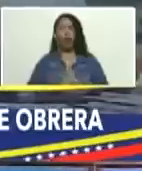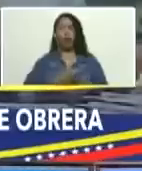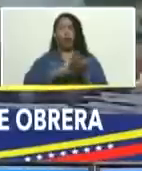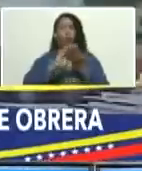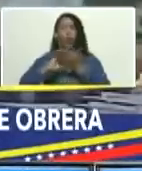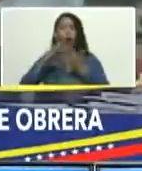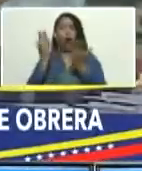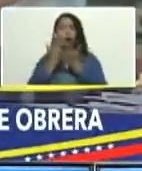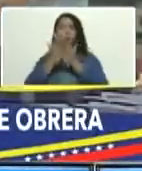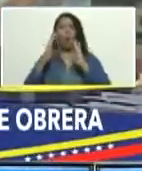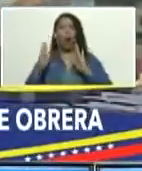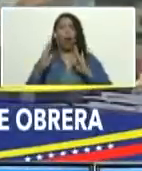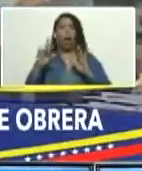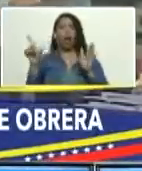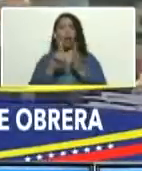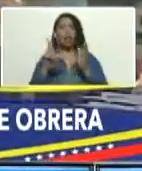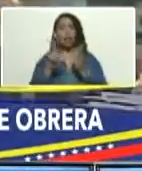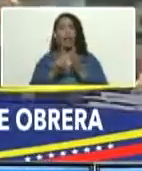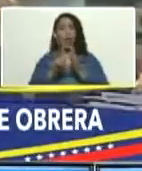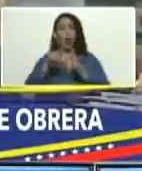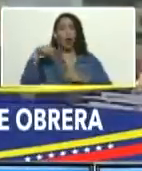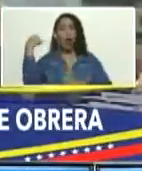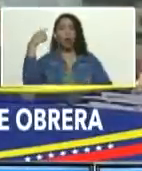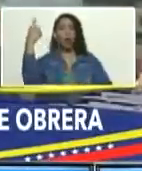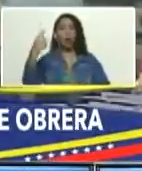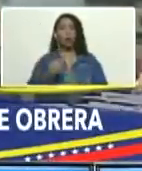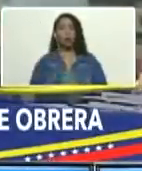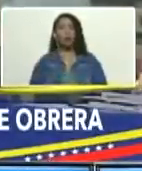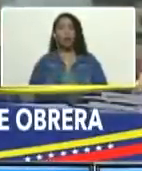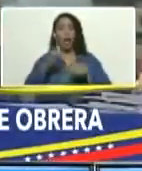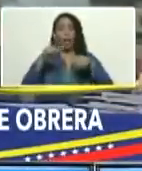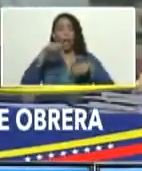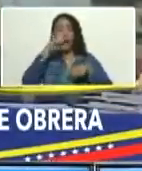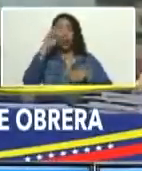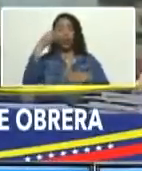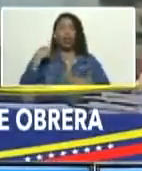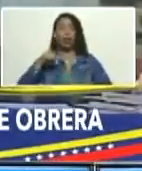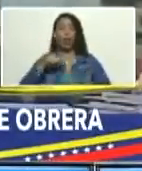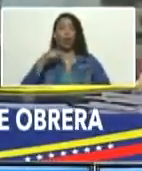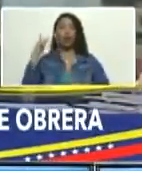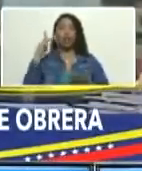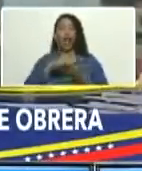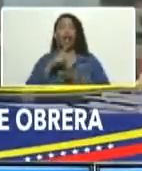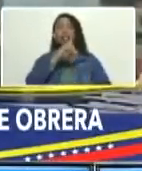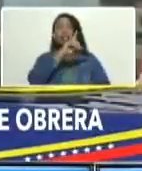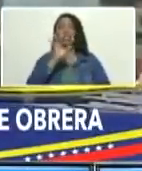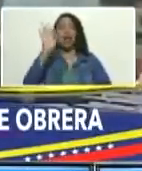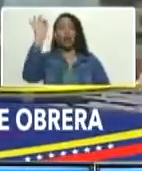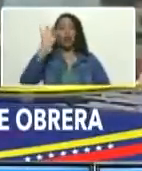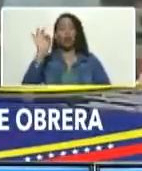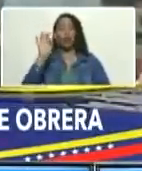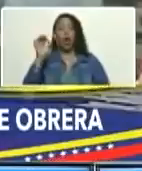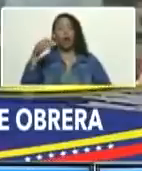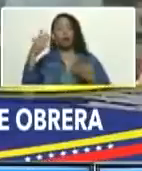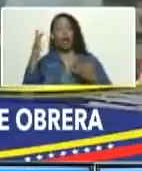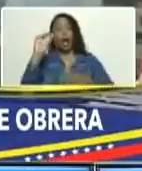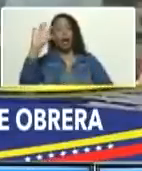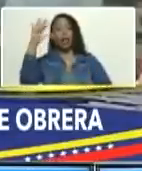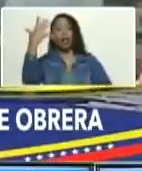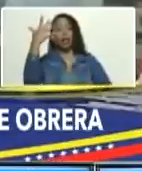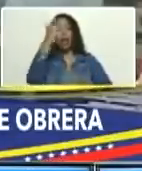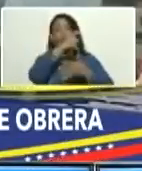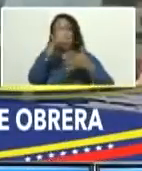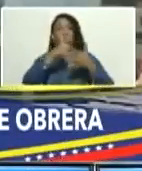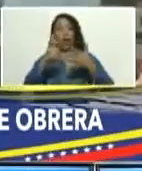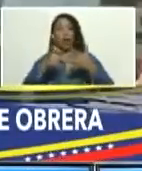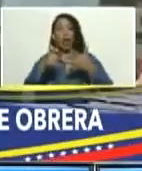para recuperar el liceo, para recuperar el ambulatorio. Y este año tenemos que llegar al 100%. Así que la quinta línea es la